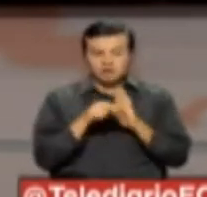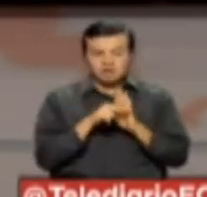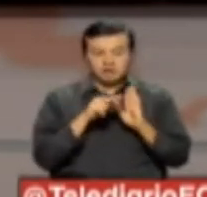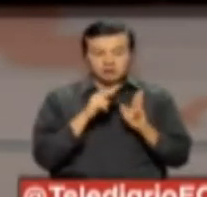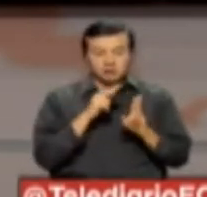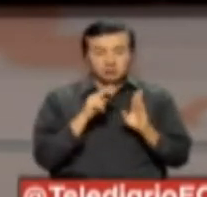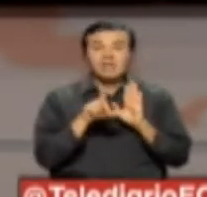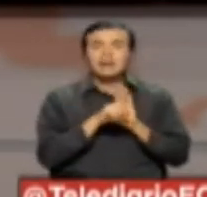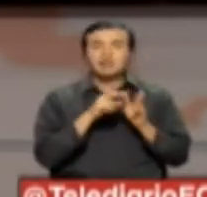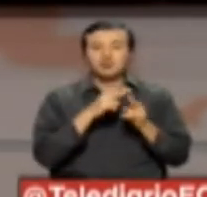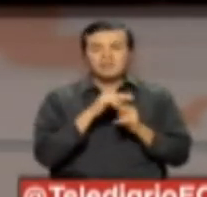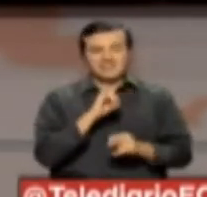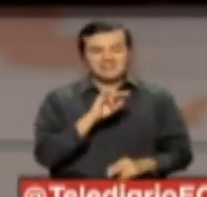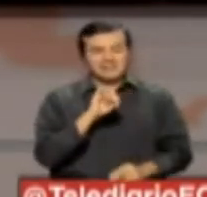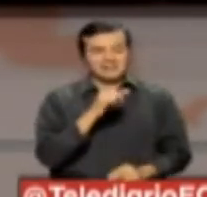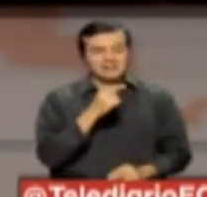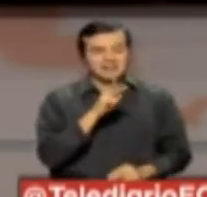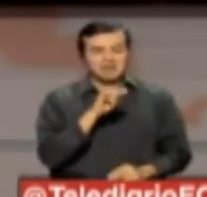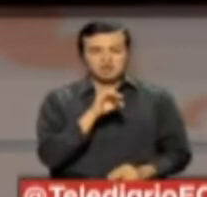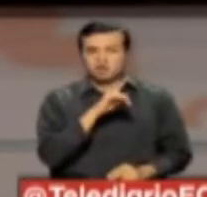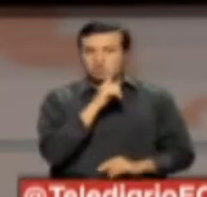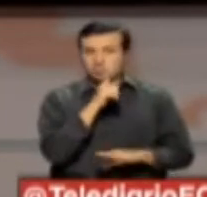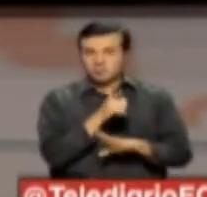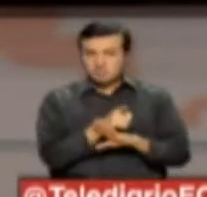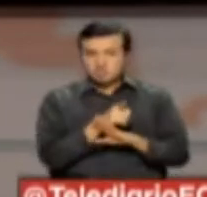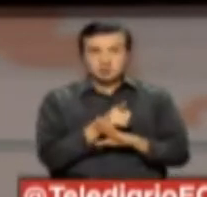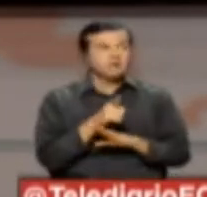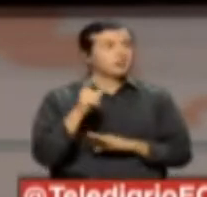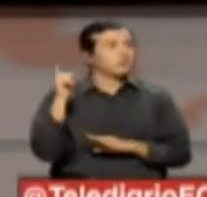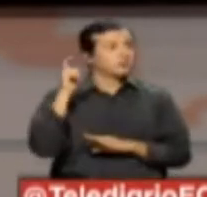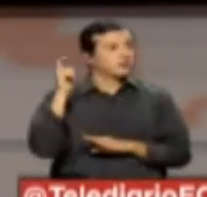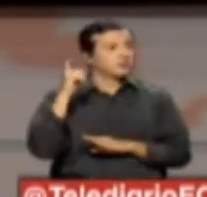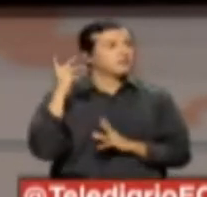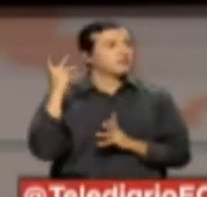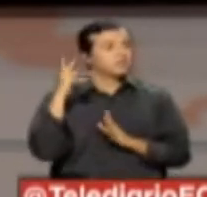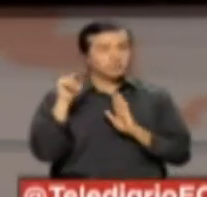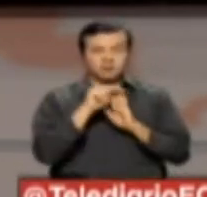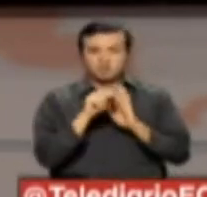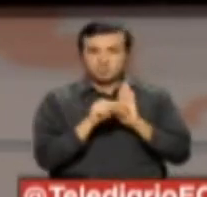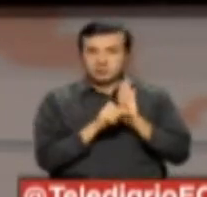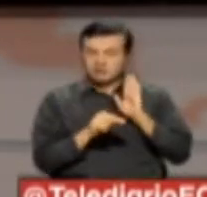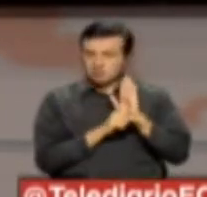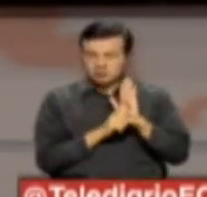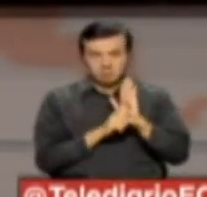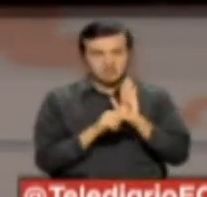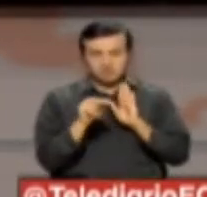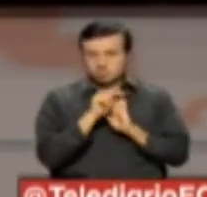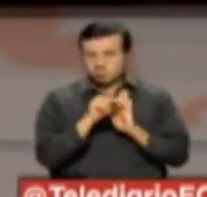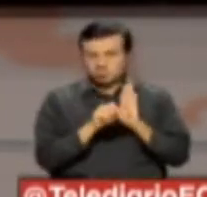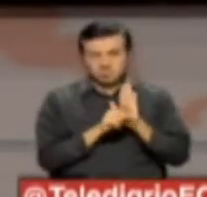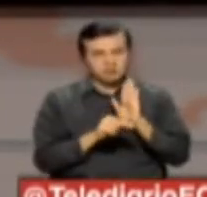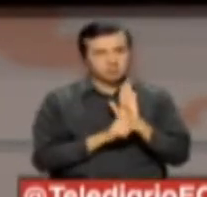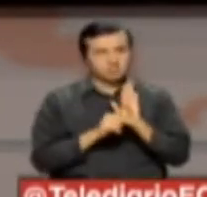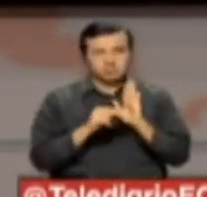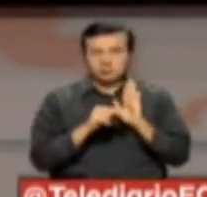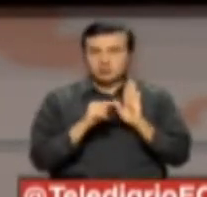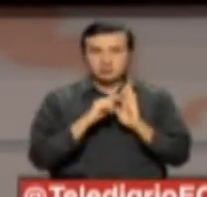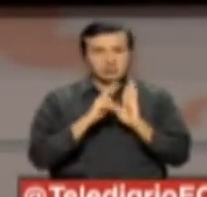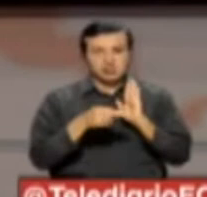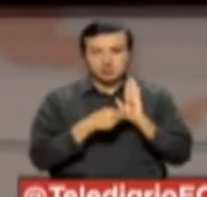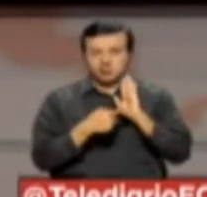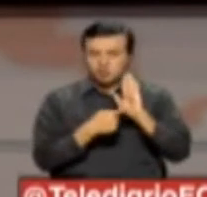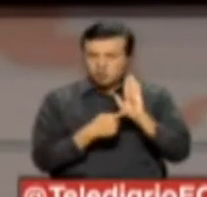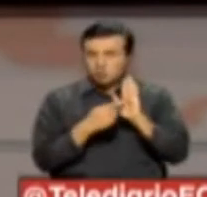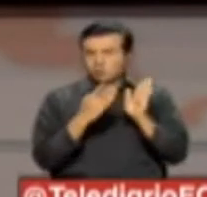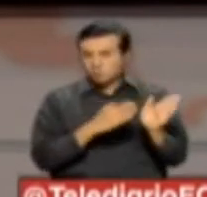ingenios establece y necesita de una normativa reglamentaria que permita su aplicación su